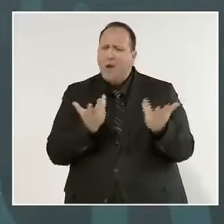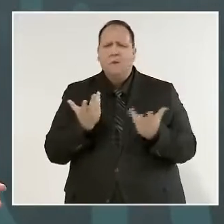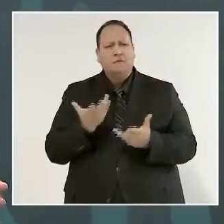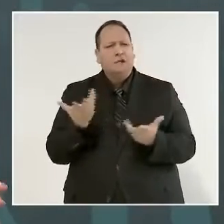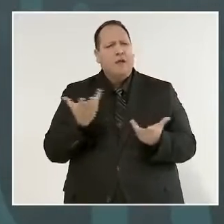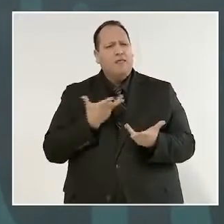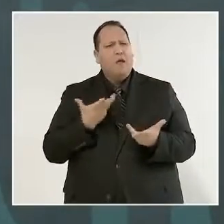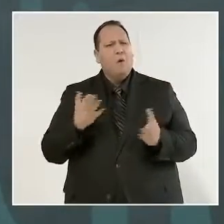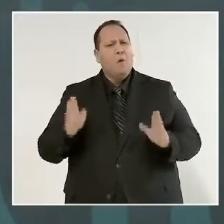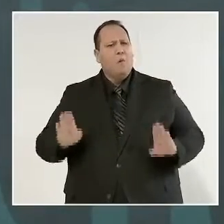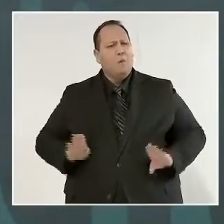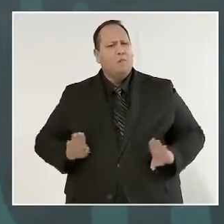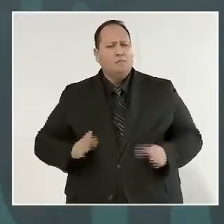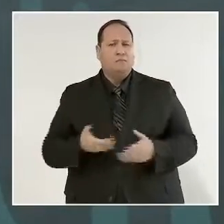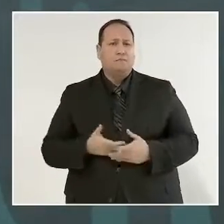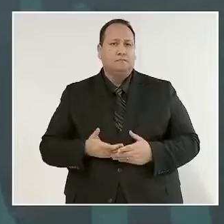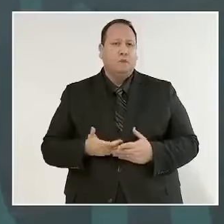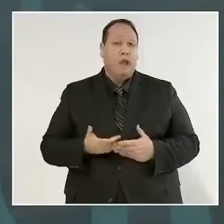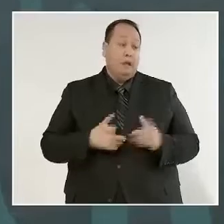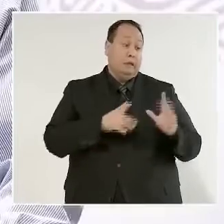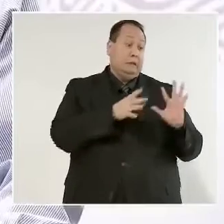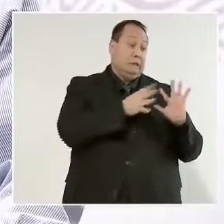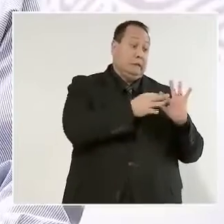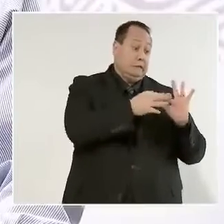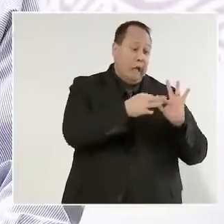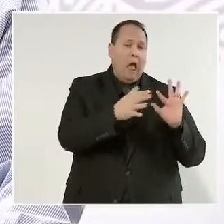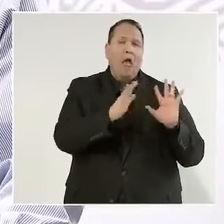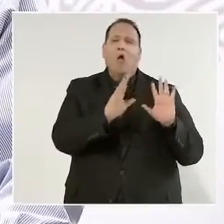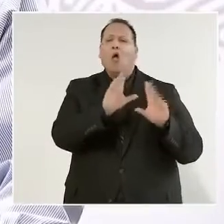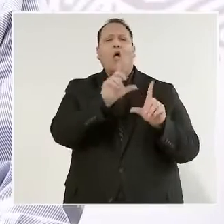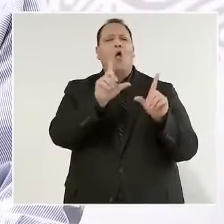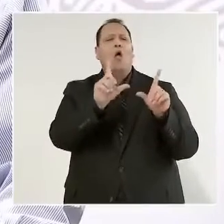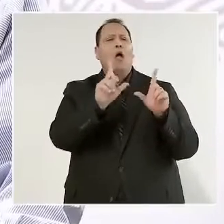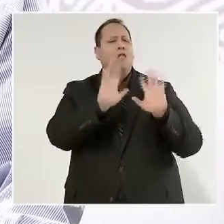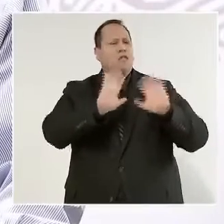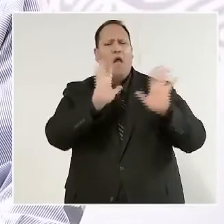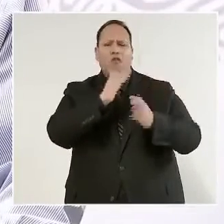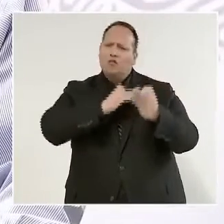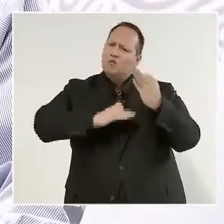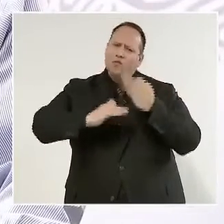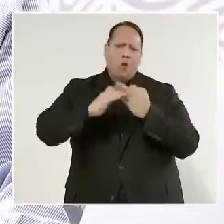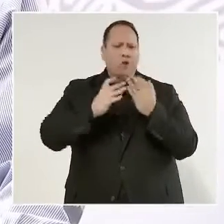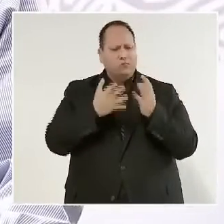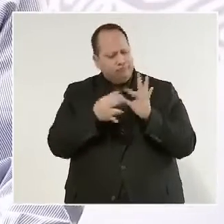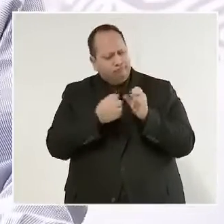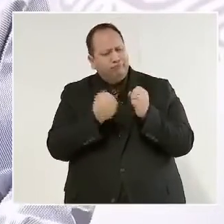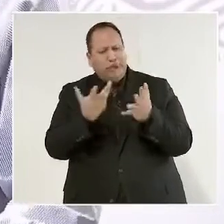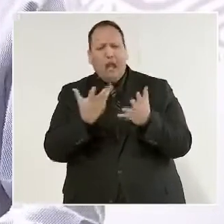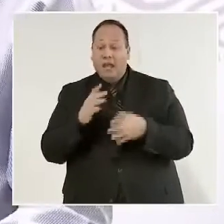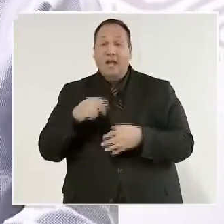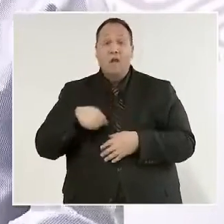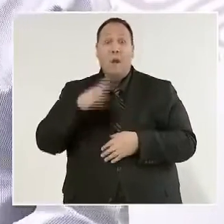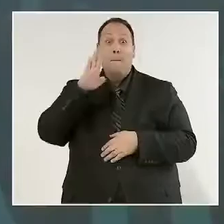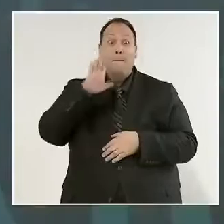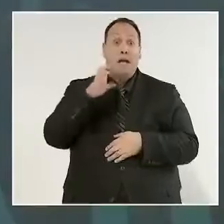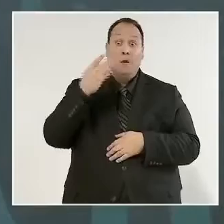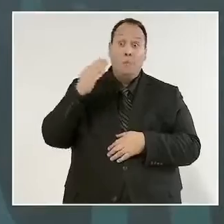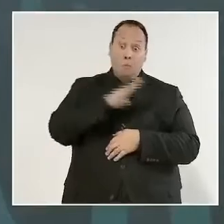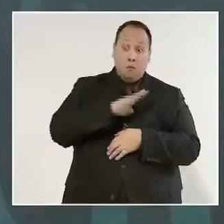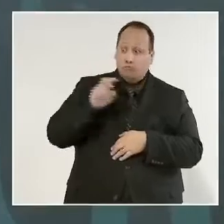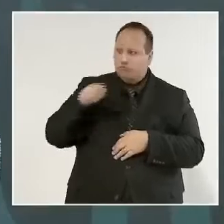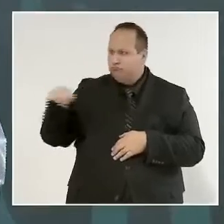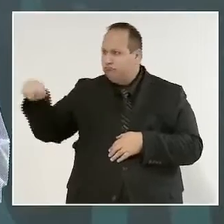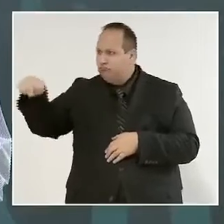Ya está dicho todo, estamos en una gira en Baja California, visitando todos los